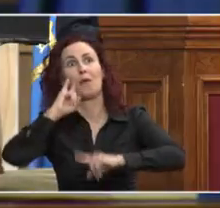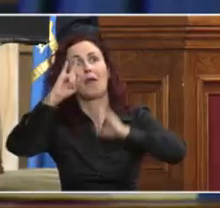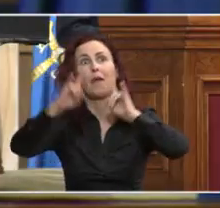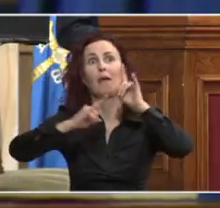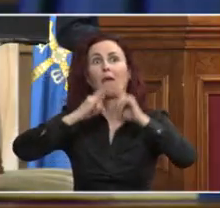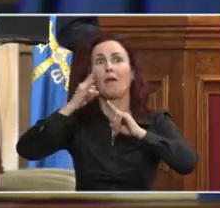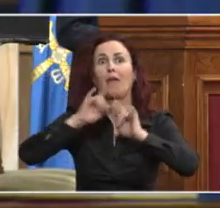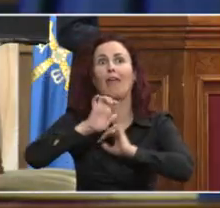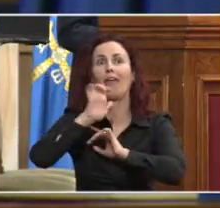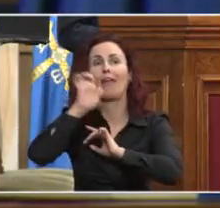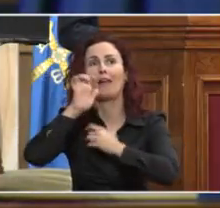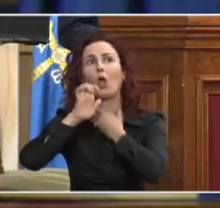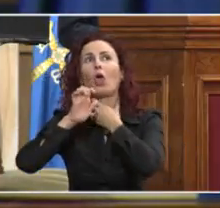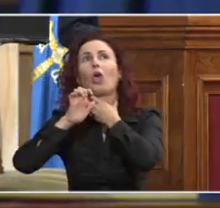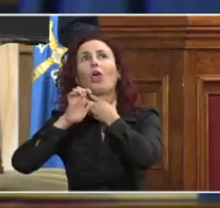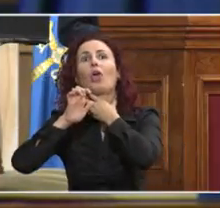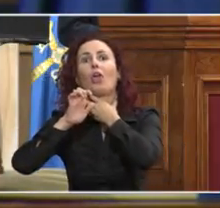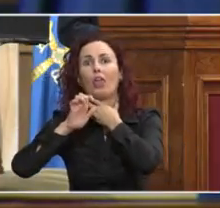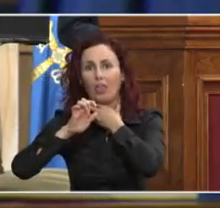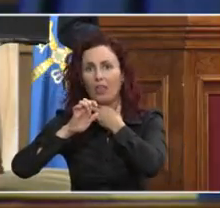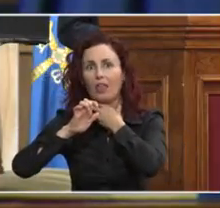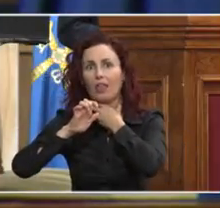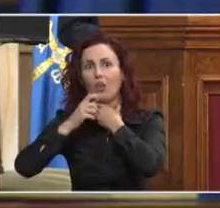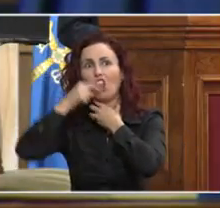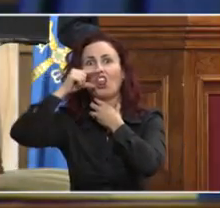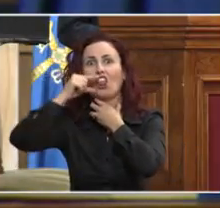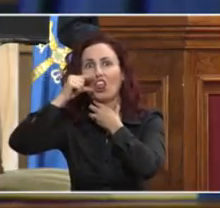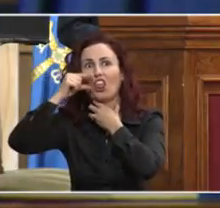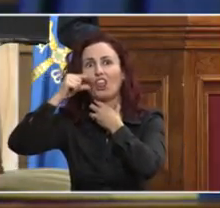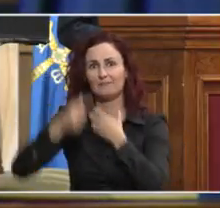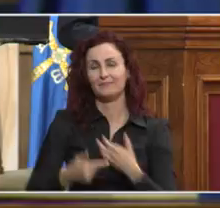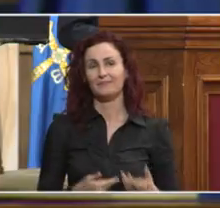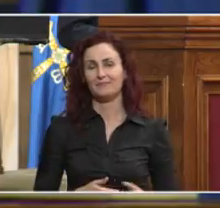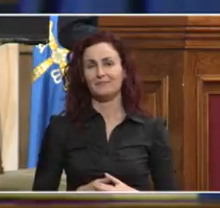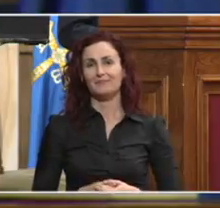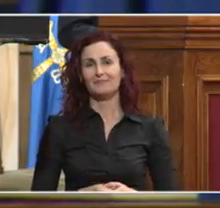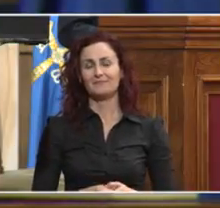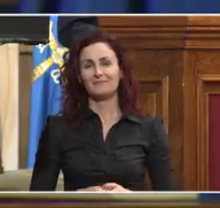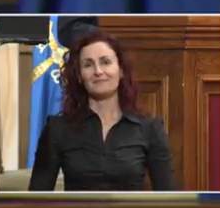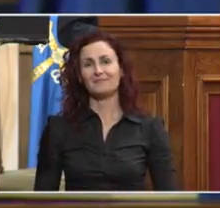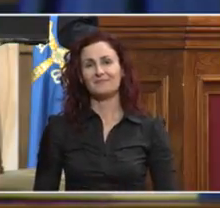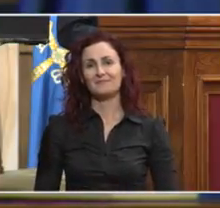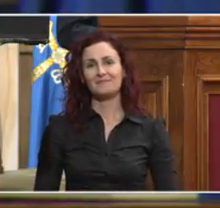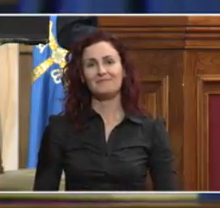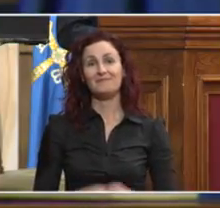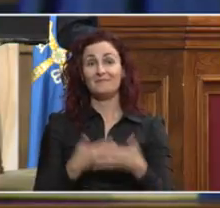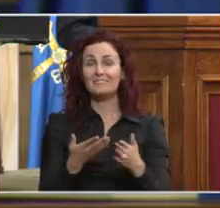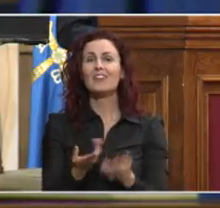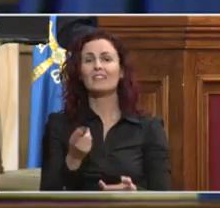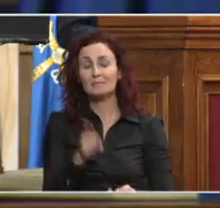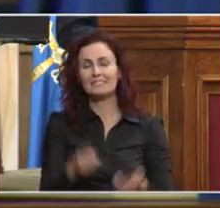abierta gutural con resonancias palato-alveolares. Me también